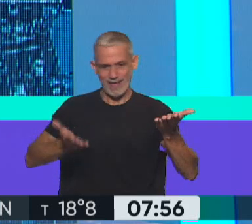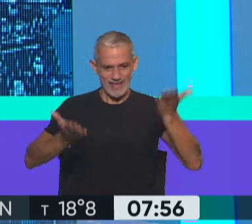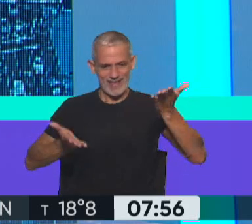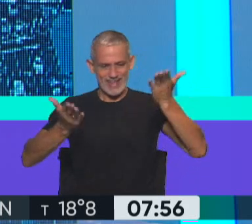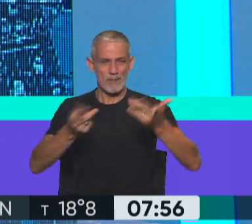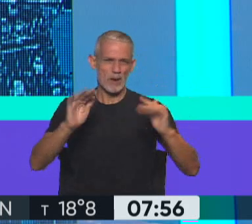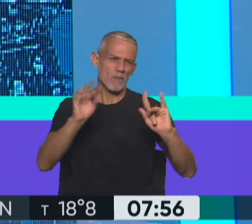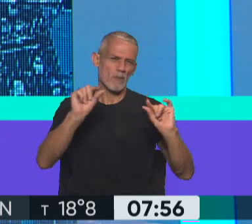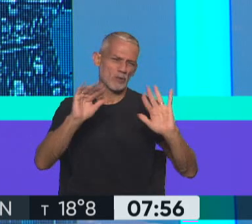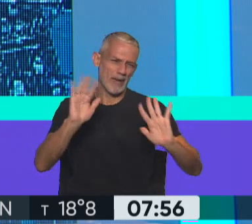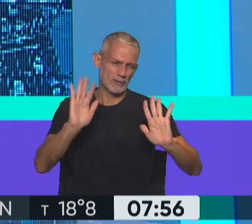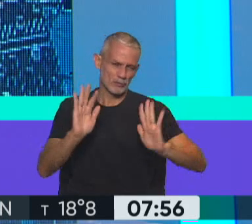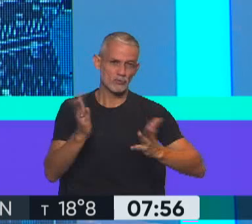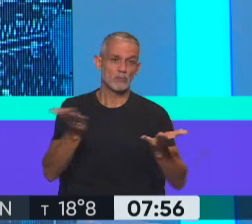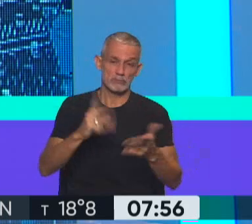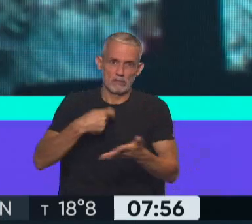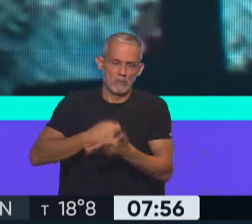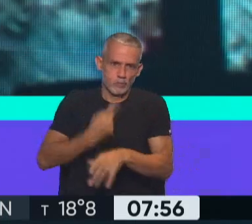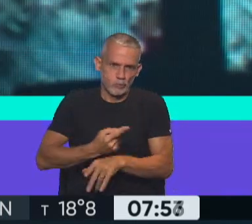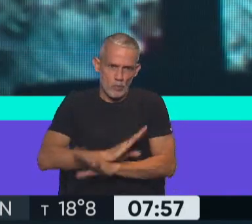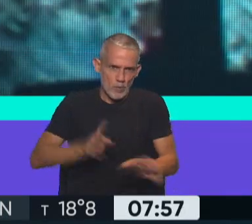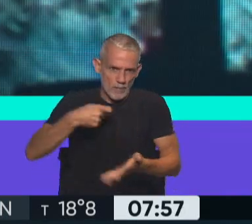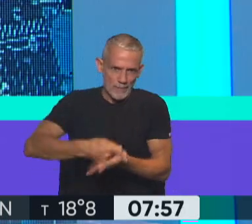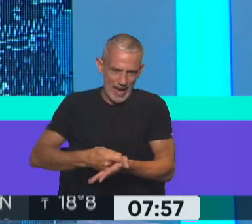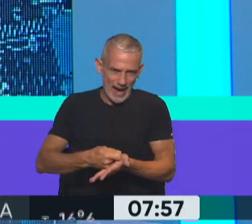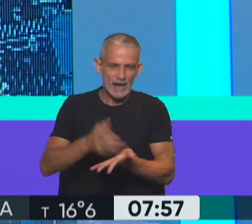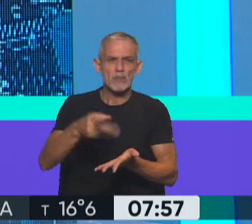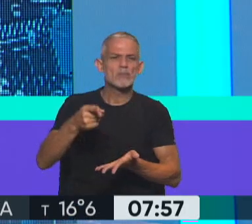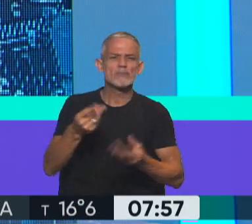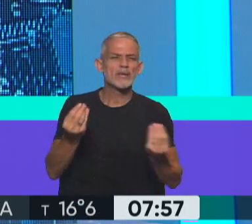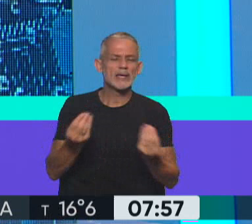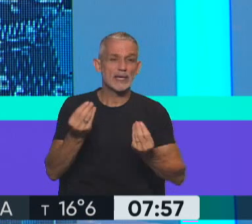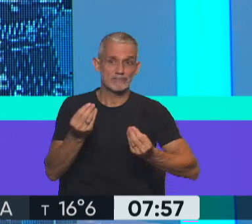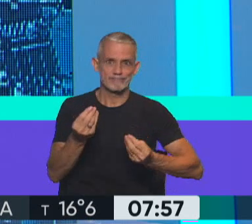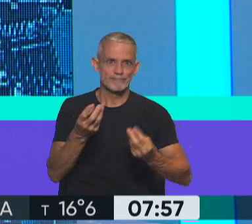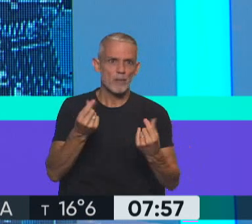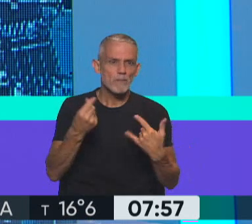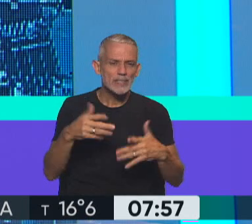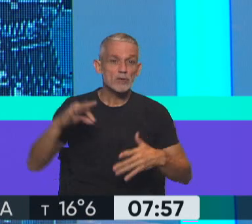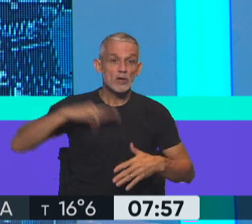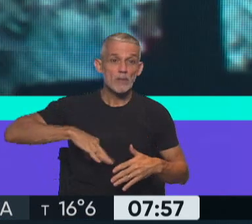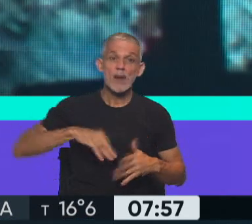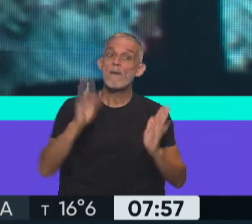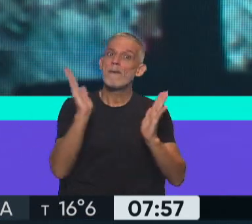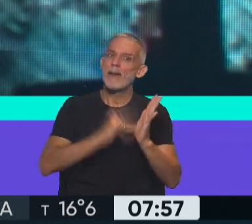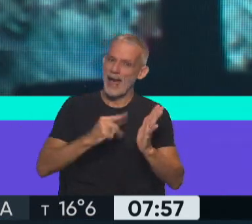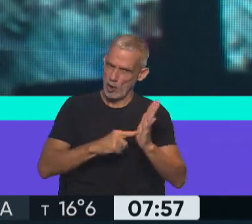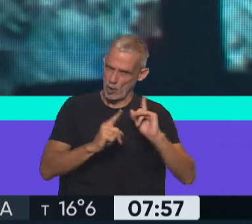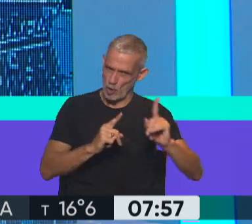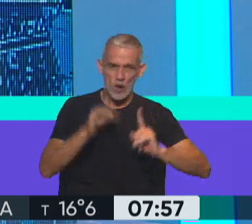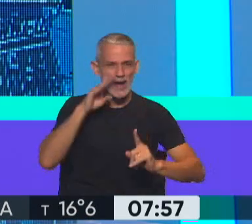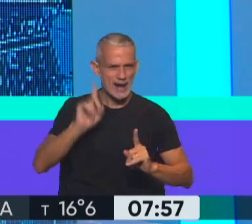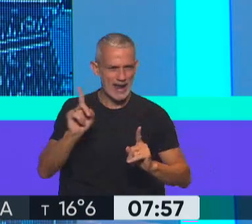por debajo, porque si no son impagables, digamos. Claro. Y también acordate que estamos hablando de cifras de salarios en blanco. Es